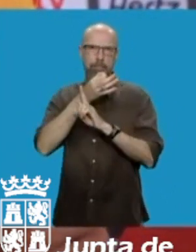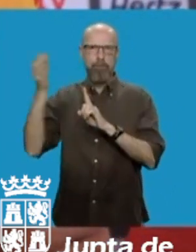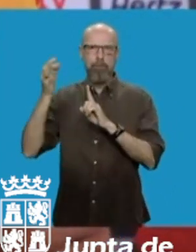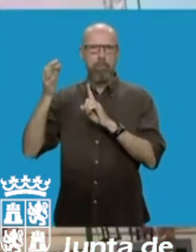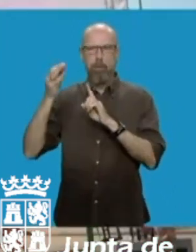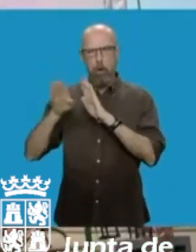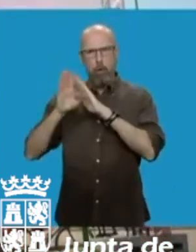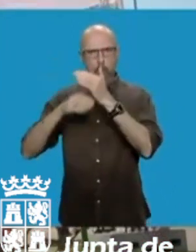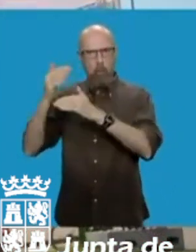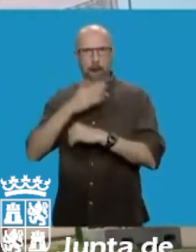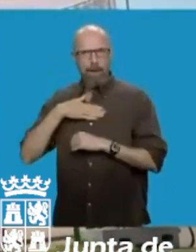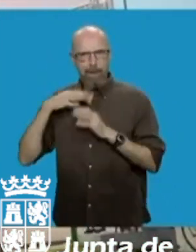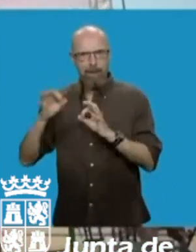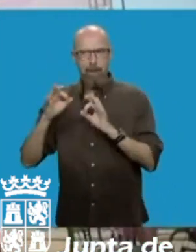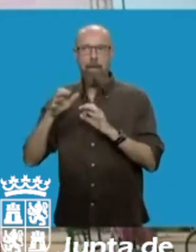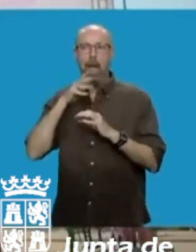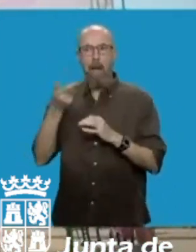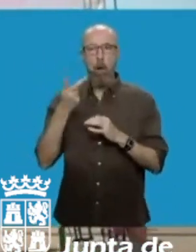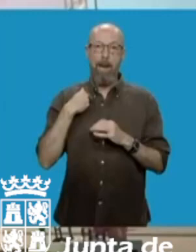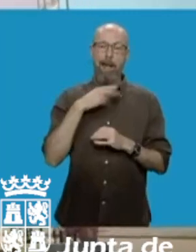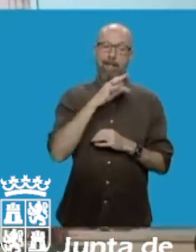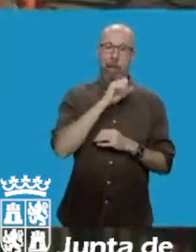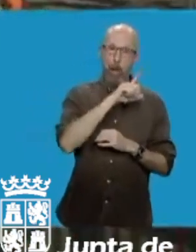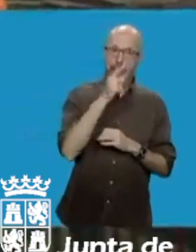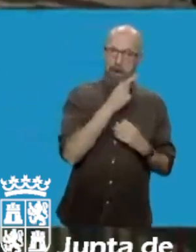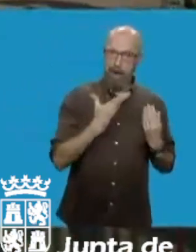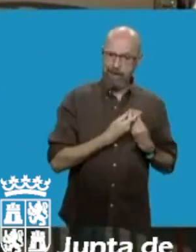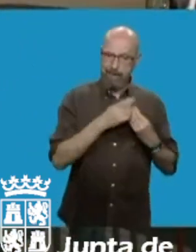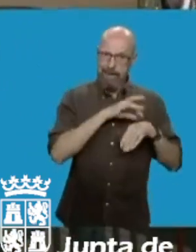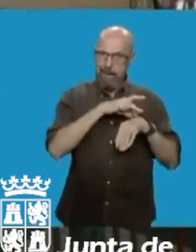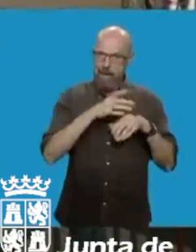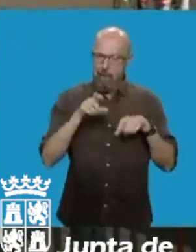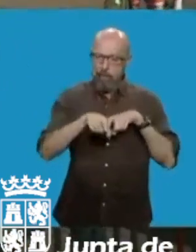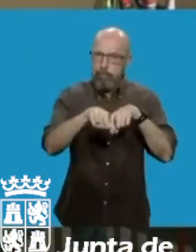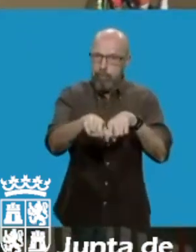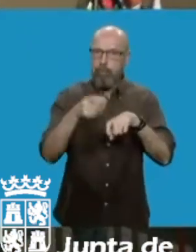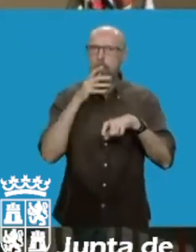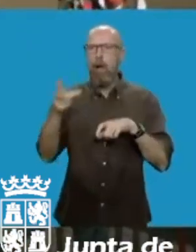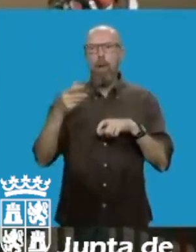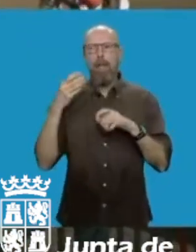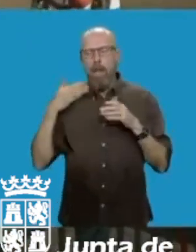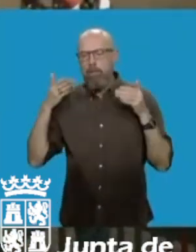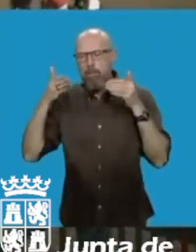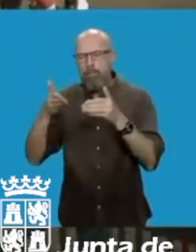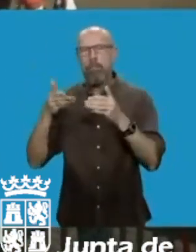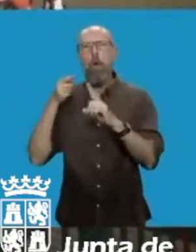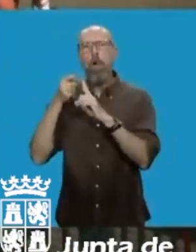élite. Ahora, con Eloy Teruel como guía, Adolfo apura sus opciones de estar en la inminente cita paralímpica.